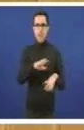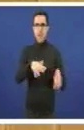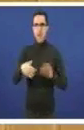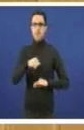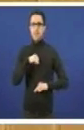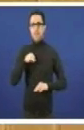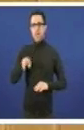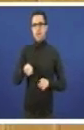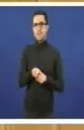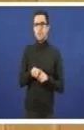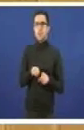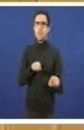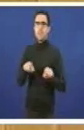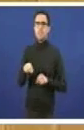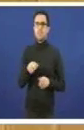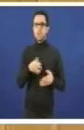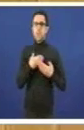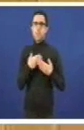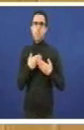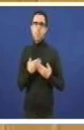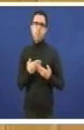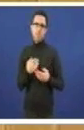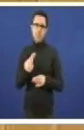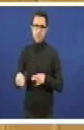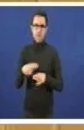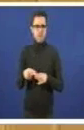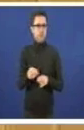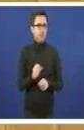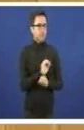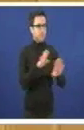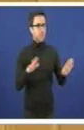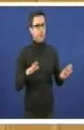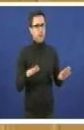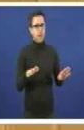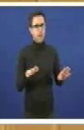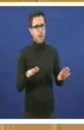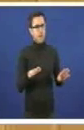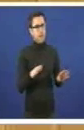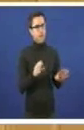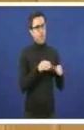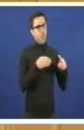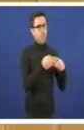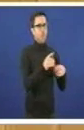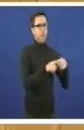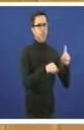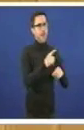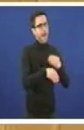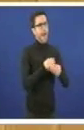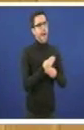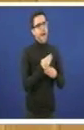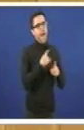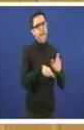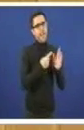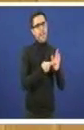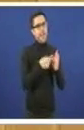decisión política por suposto señor Parga só faltaría que o bloque nacionalista galego fixeron a lei galega de servizos